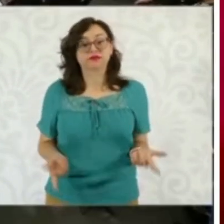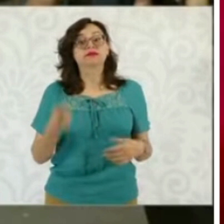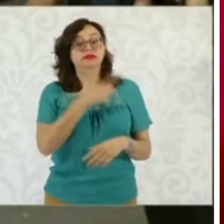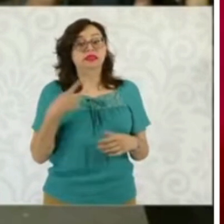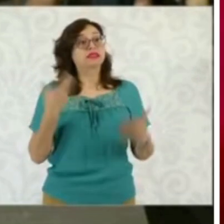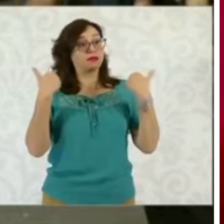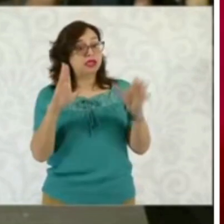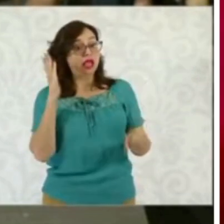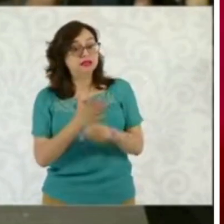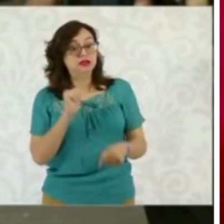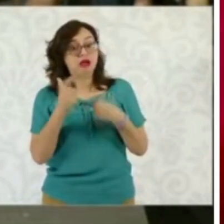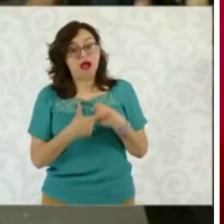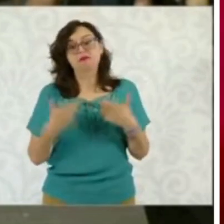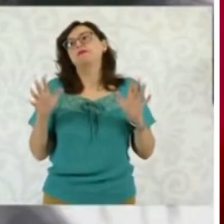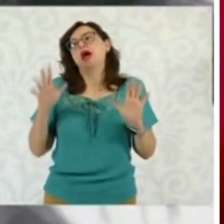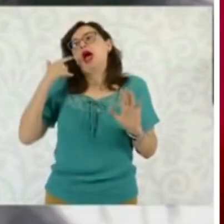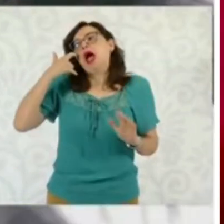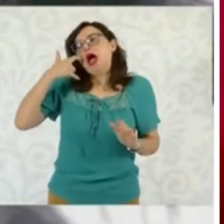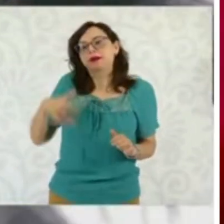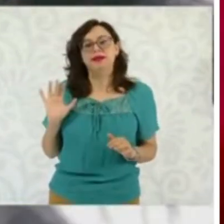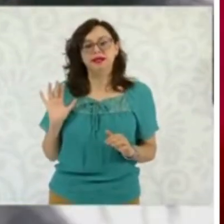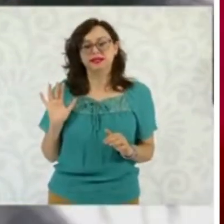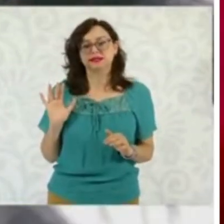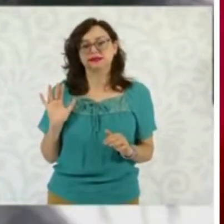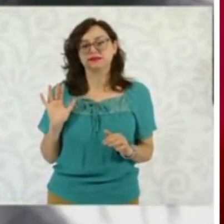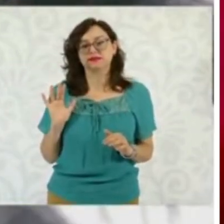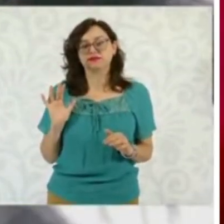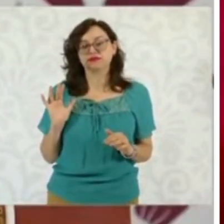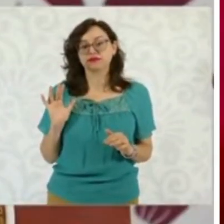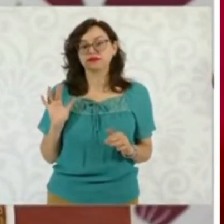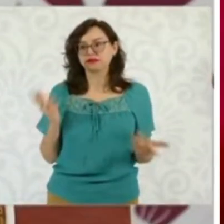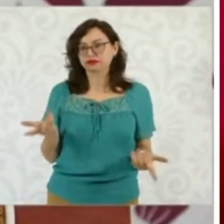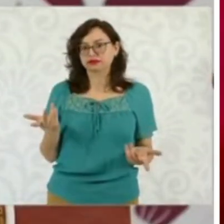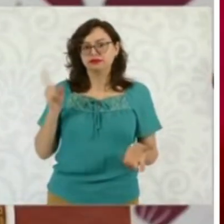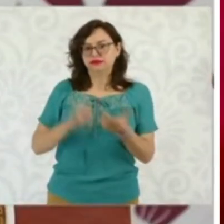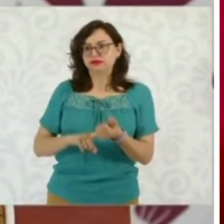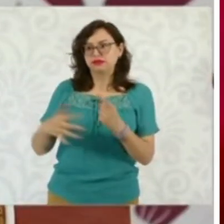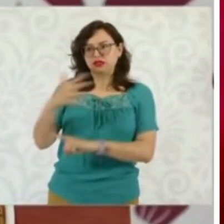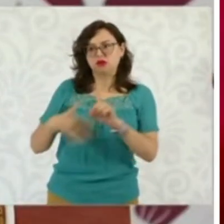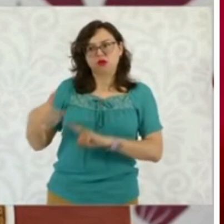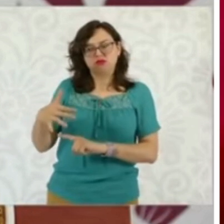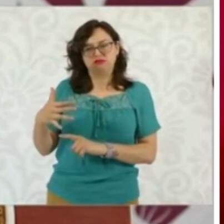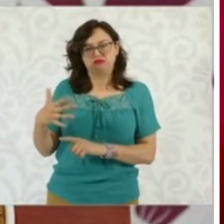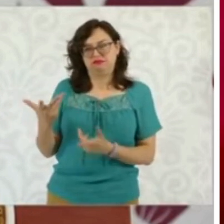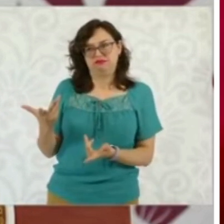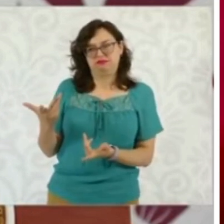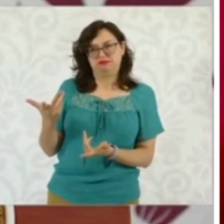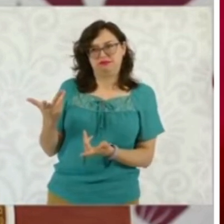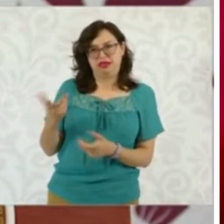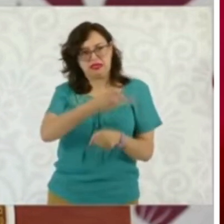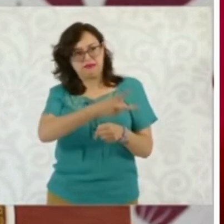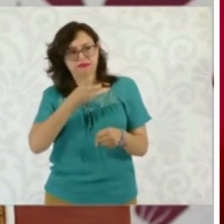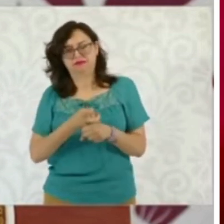consecuencias sobre este acto? Pues hay que ver si tiene una connotación de qué tipo, pues. Pero pues hay que fijarse a